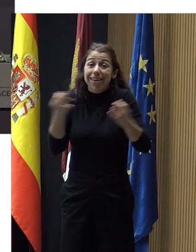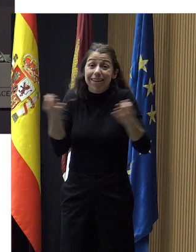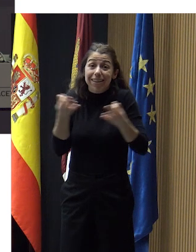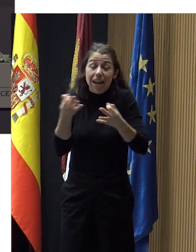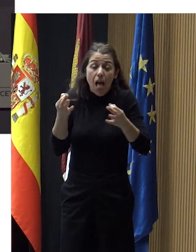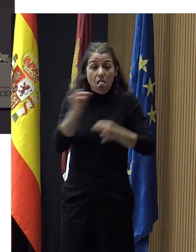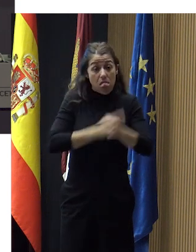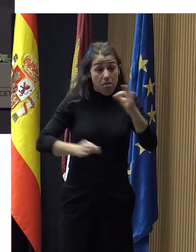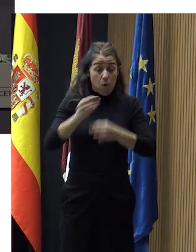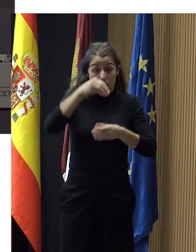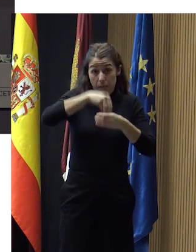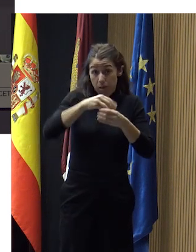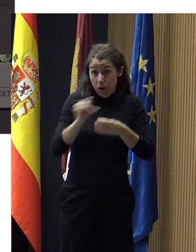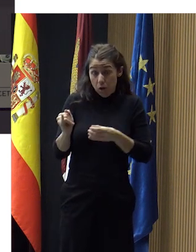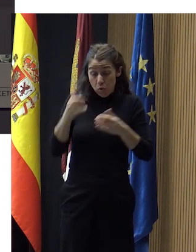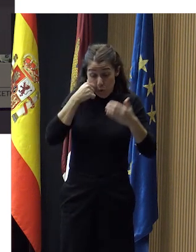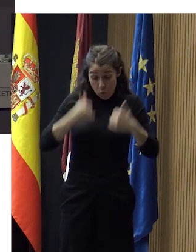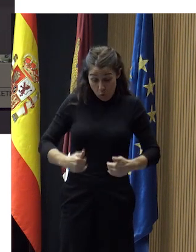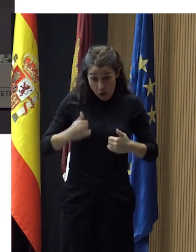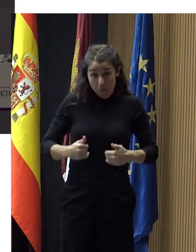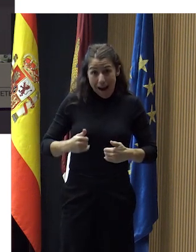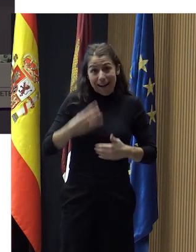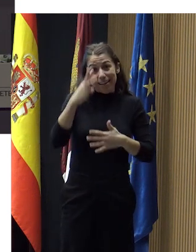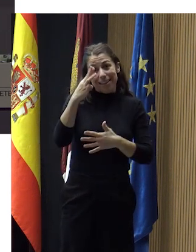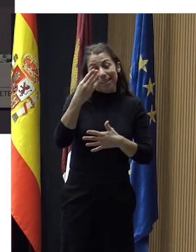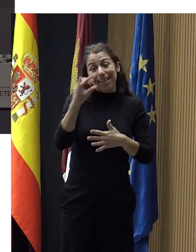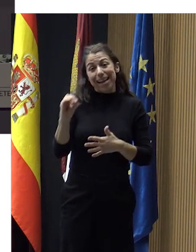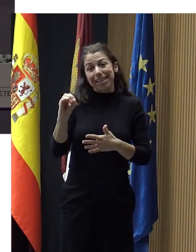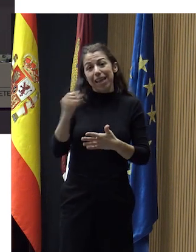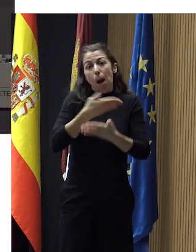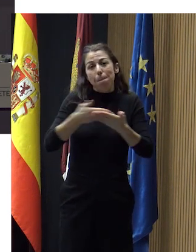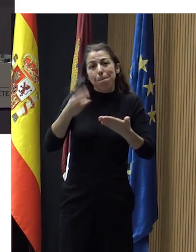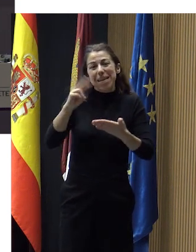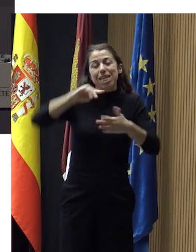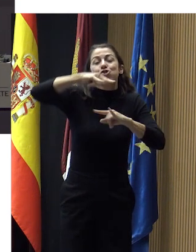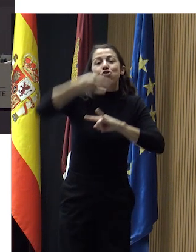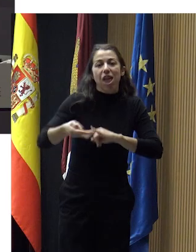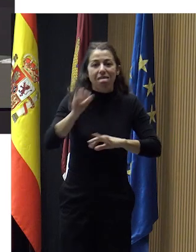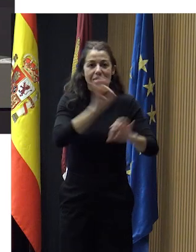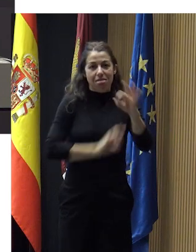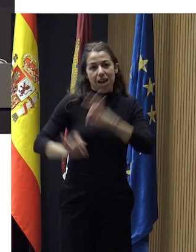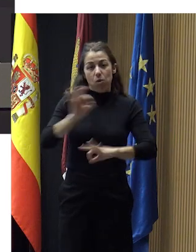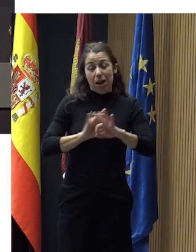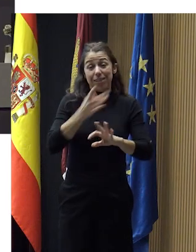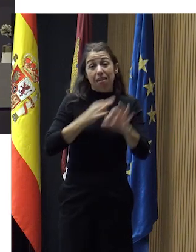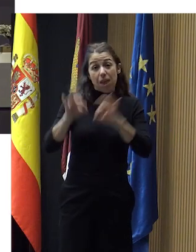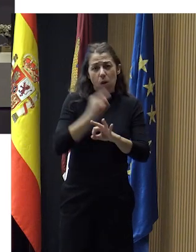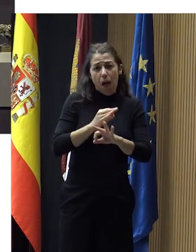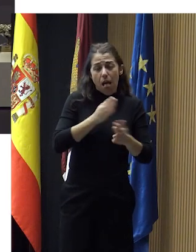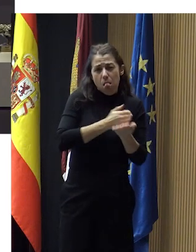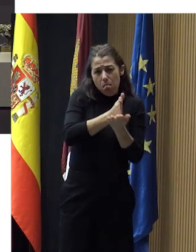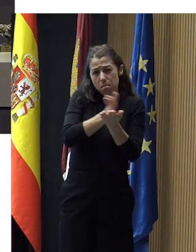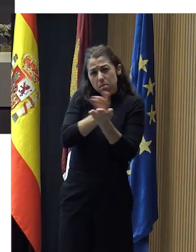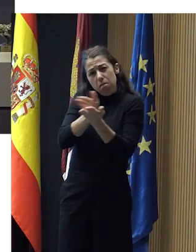nuestras células, ¿no? Nuestro cuerpo está compuesto por 30 billones de células. Esas células se van a dividir